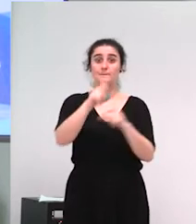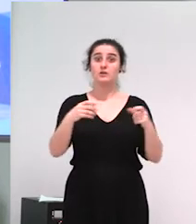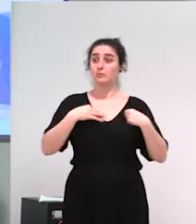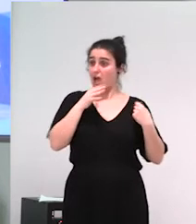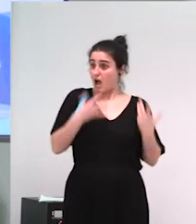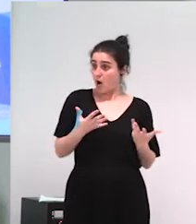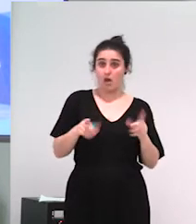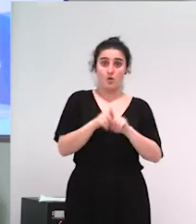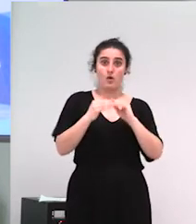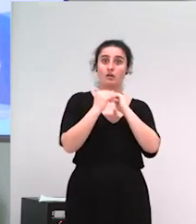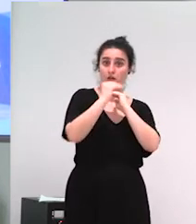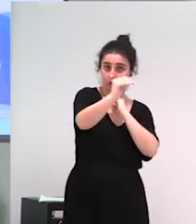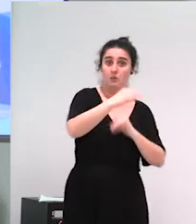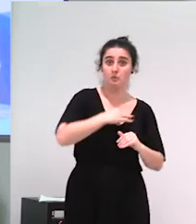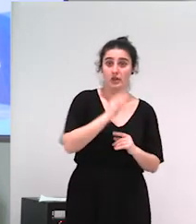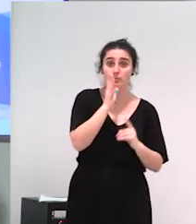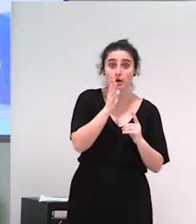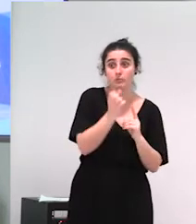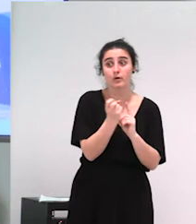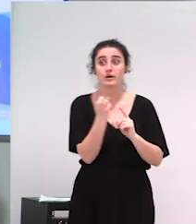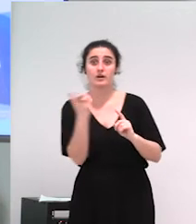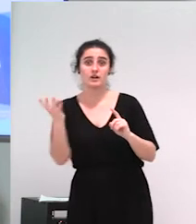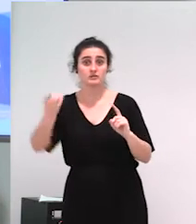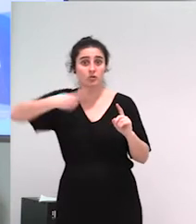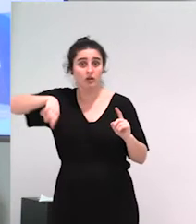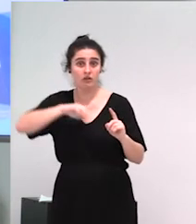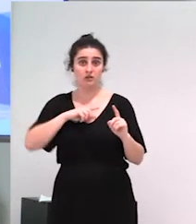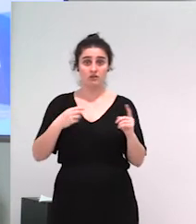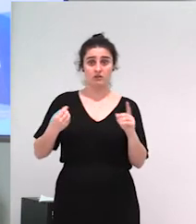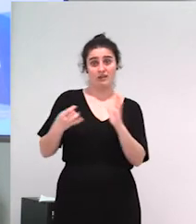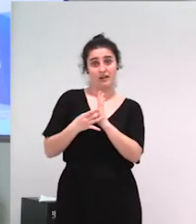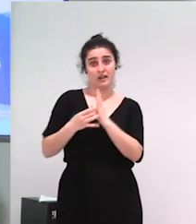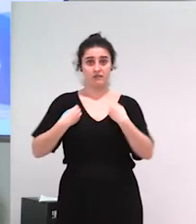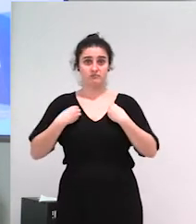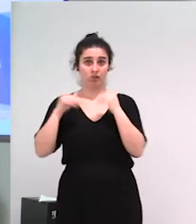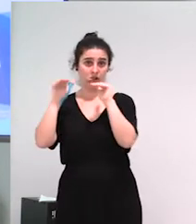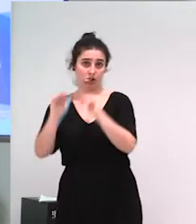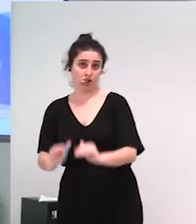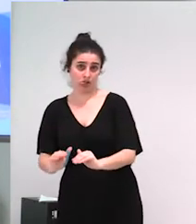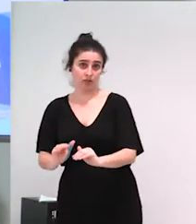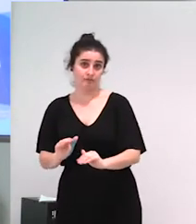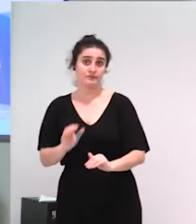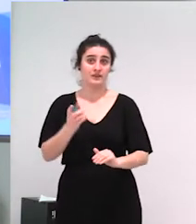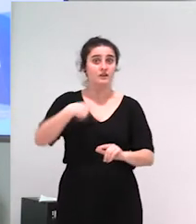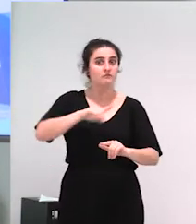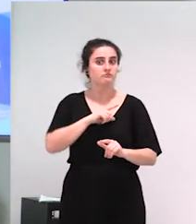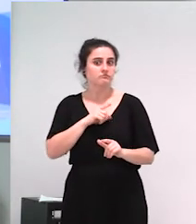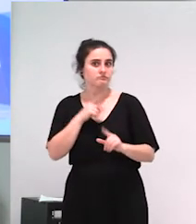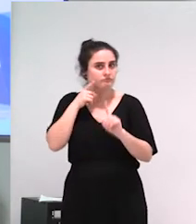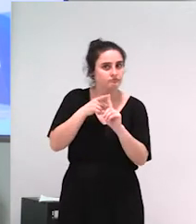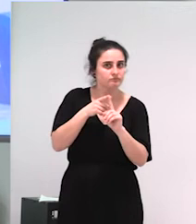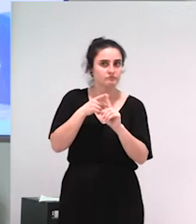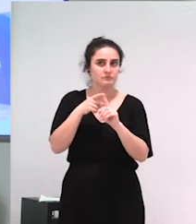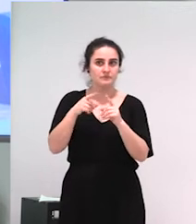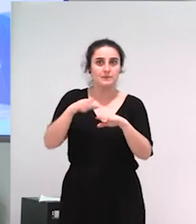hoy, a costa de que muchas de nosotras perdamos en calidad de vida y en la capacidad de acceder a los